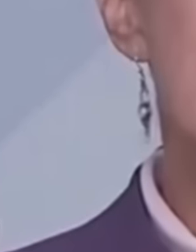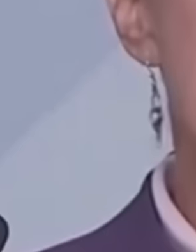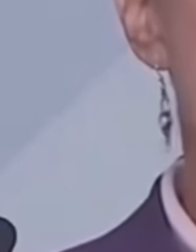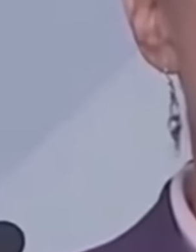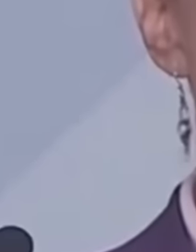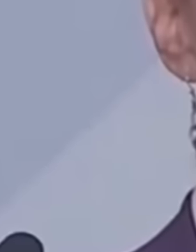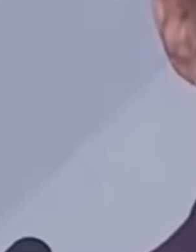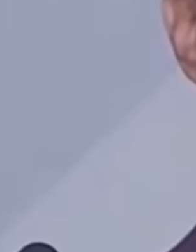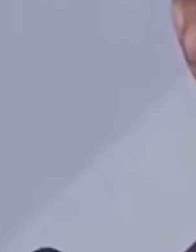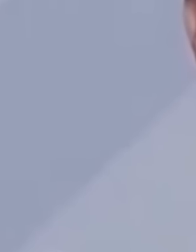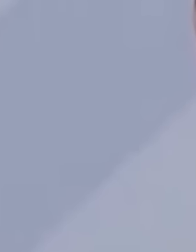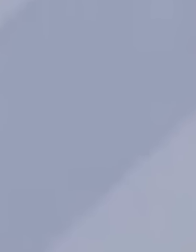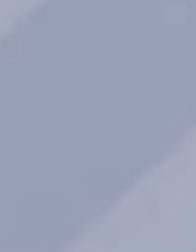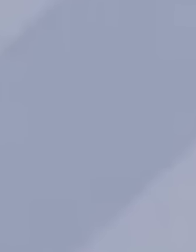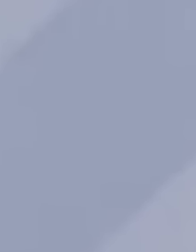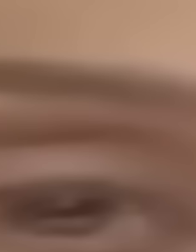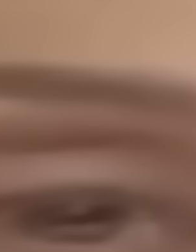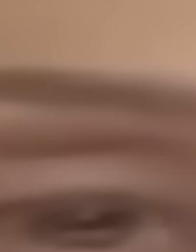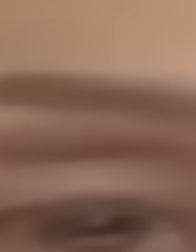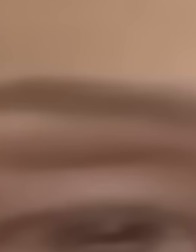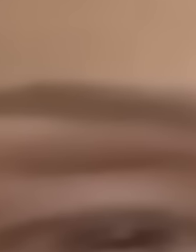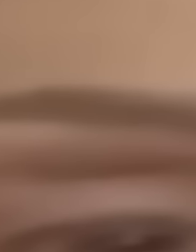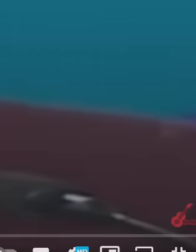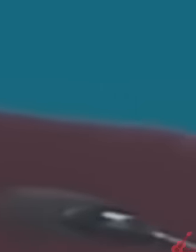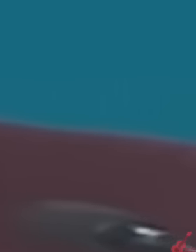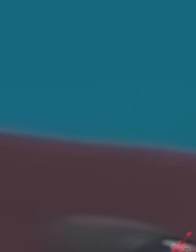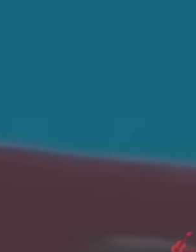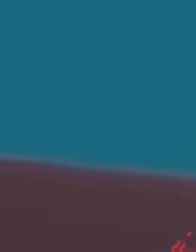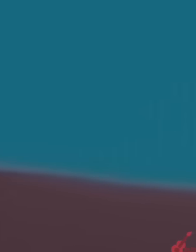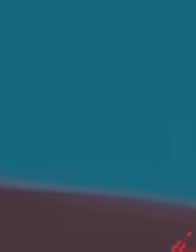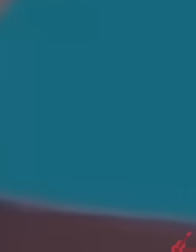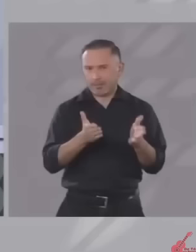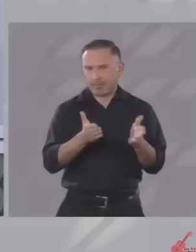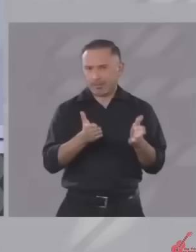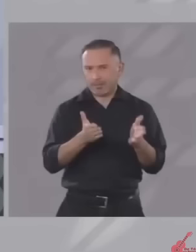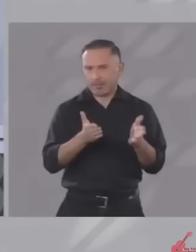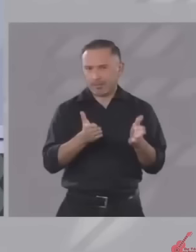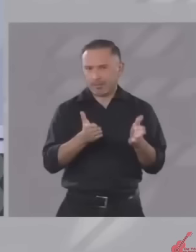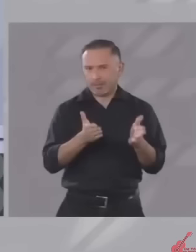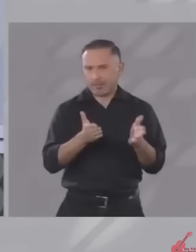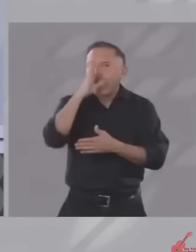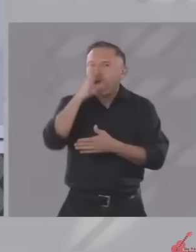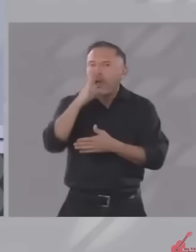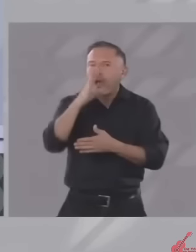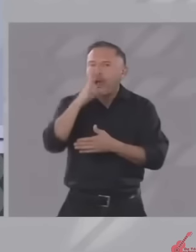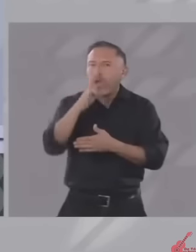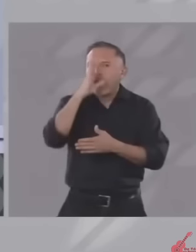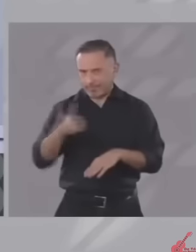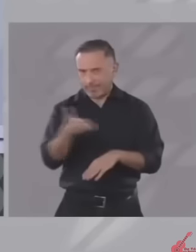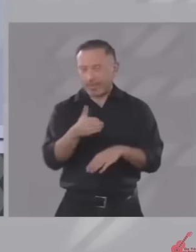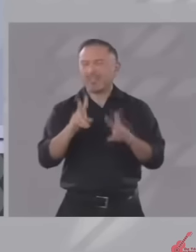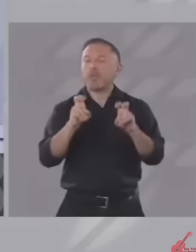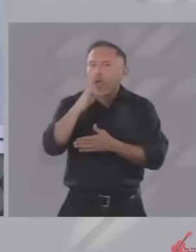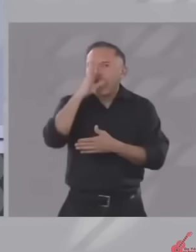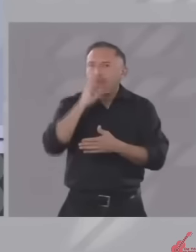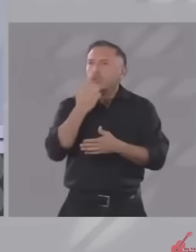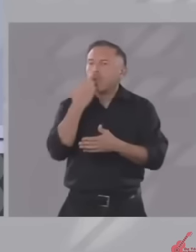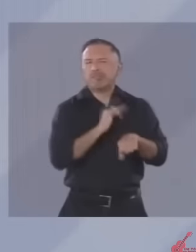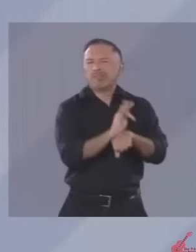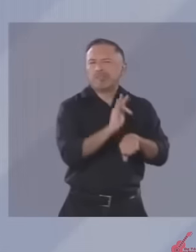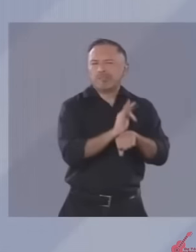¡El sentence! Ya va a empezar con sus mamadas. Premios. Ya va a empezar con sus mamadas. Cuando tuve 15